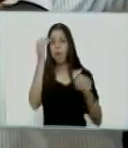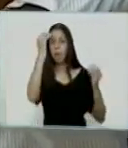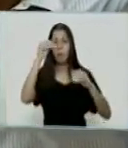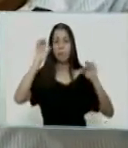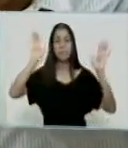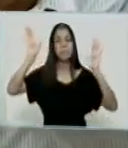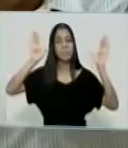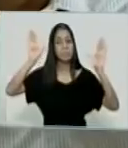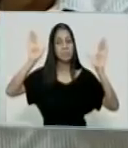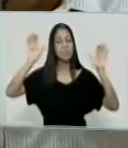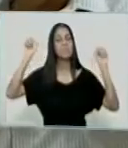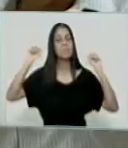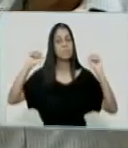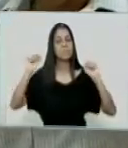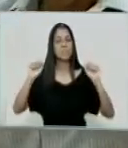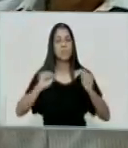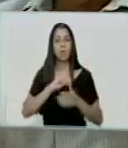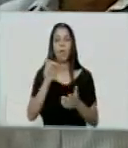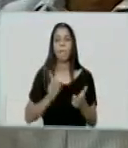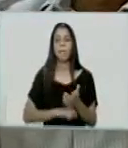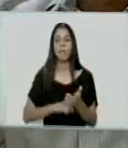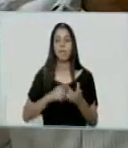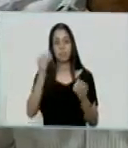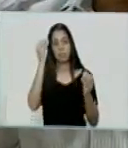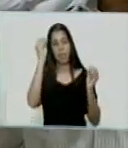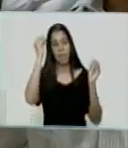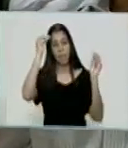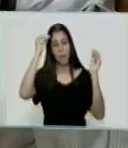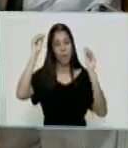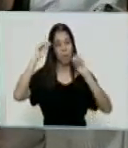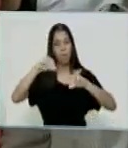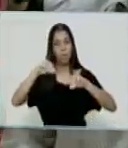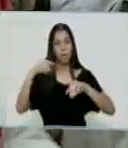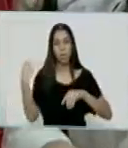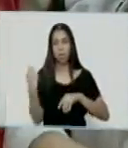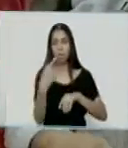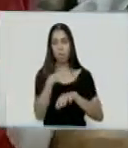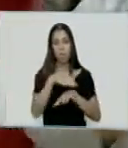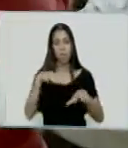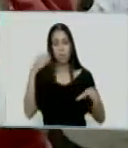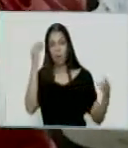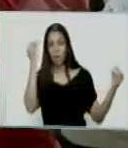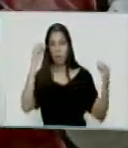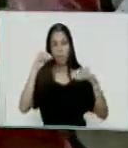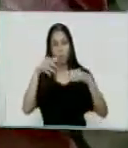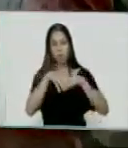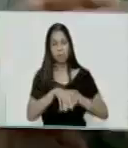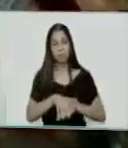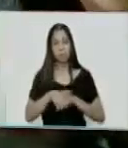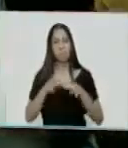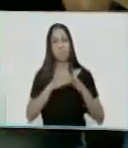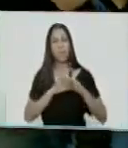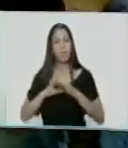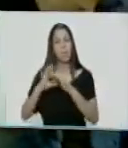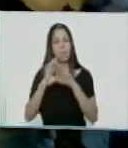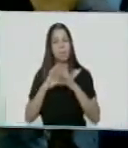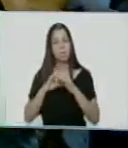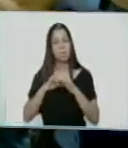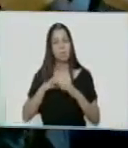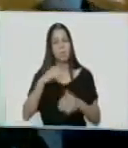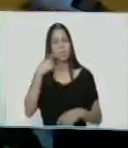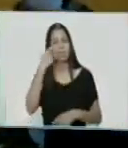Total y absolutamente aprobado. Por unanimidad, por convicción